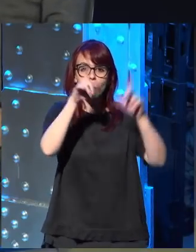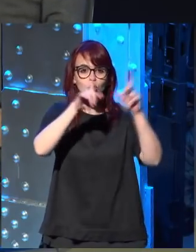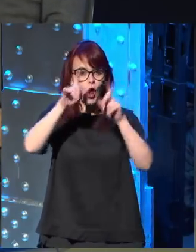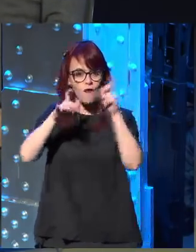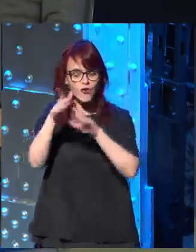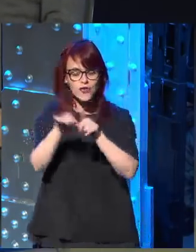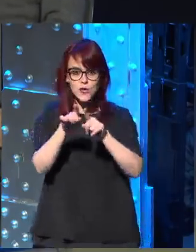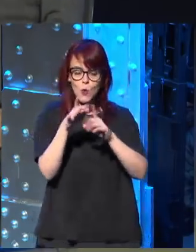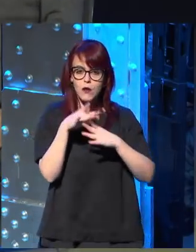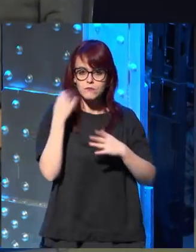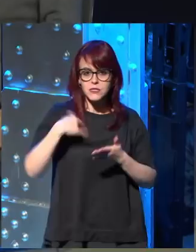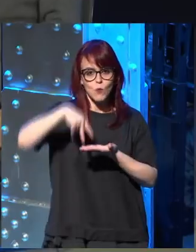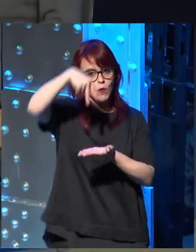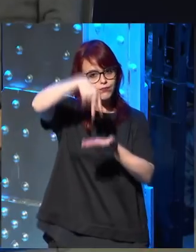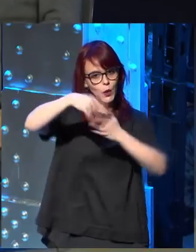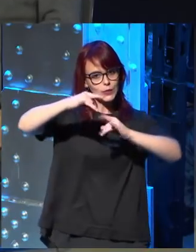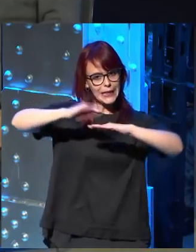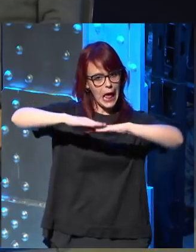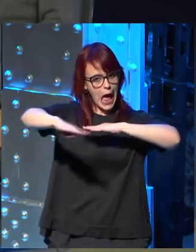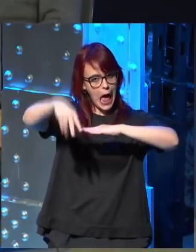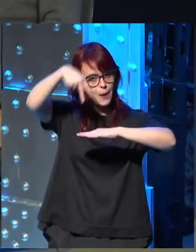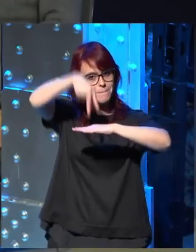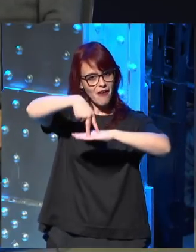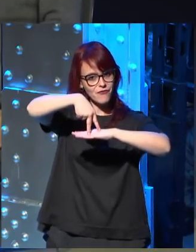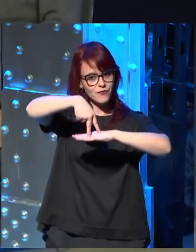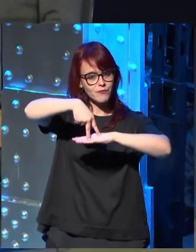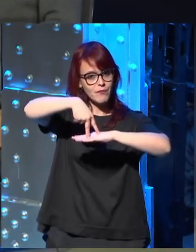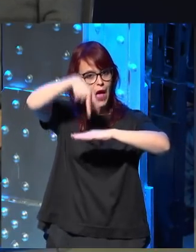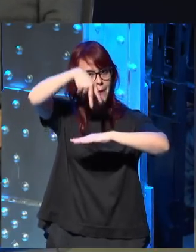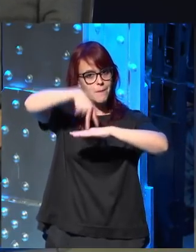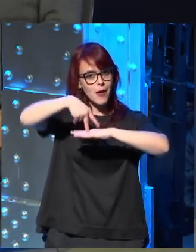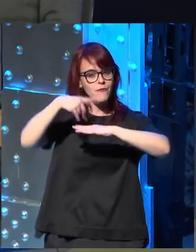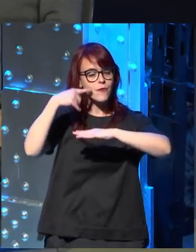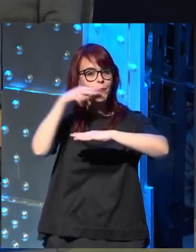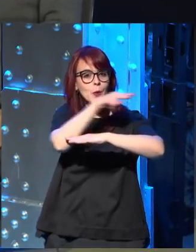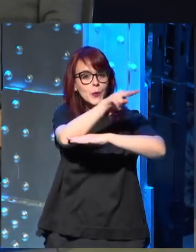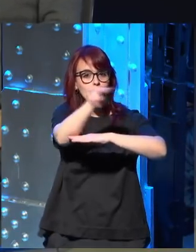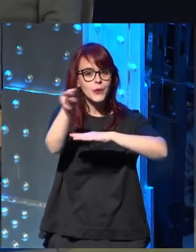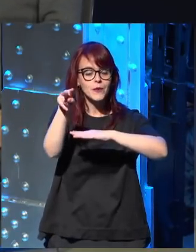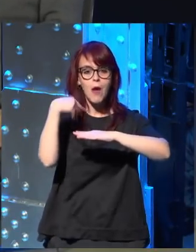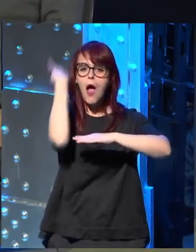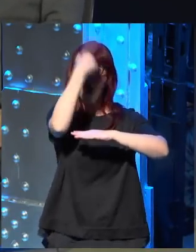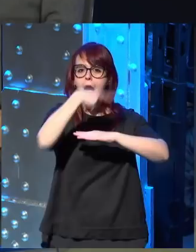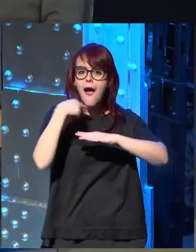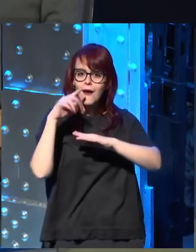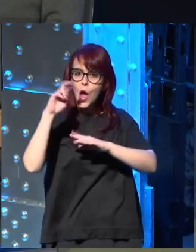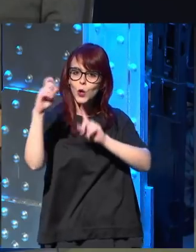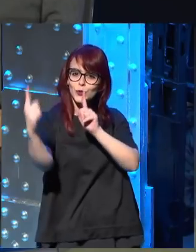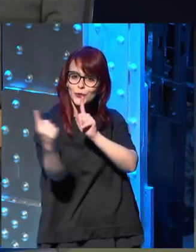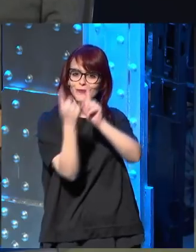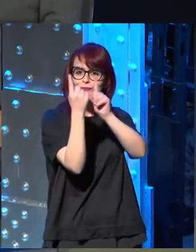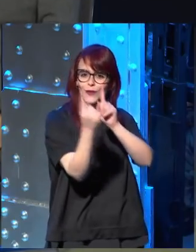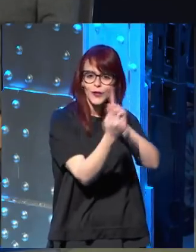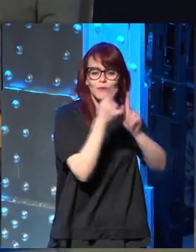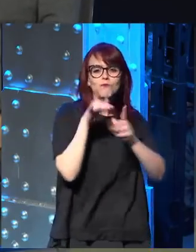fotógrafos, ¿no? Porque es la altura en la que a ti te permite ver la cara de la gente, distinguir a las